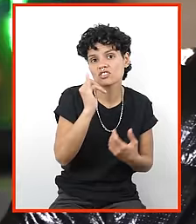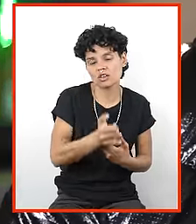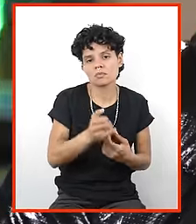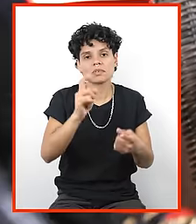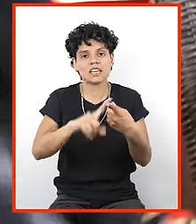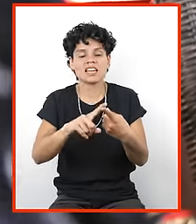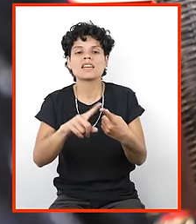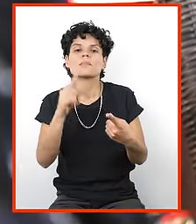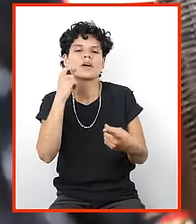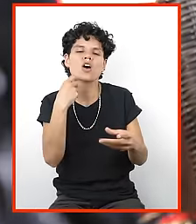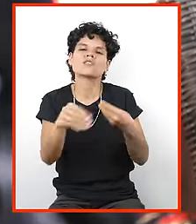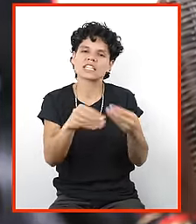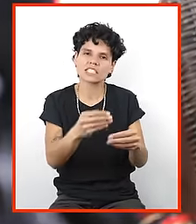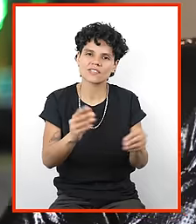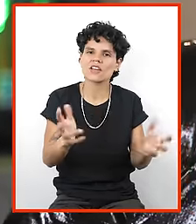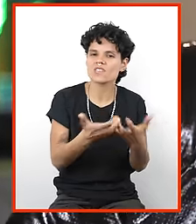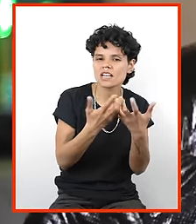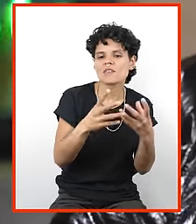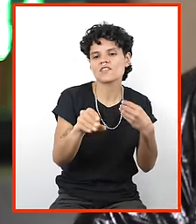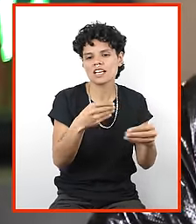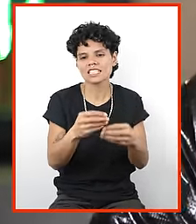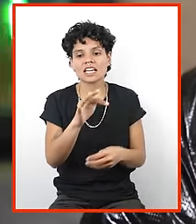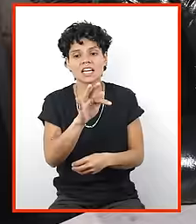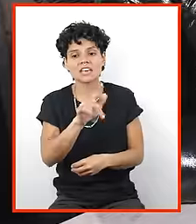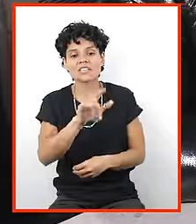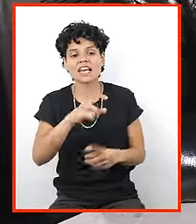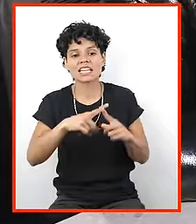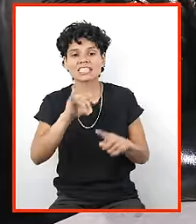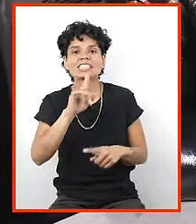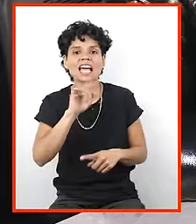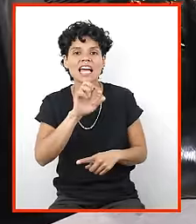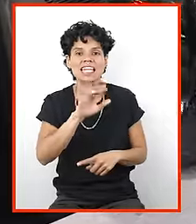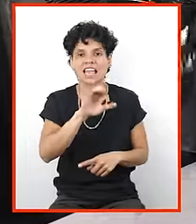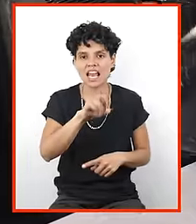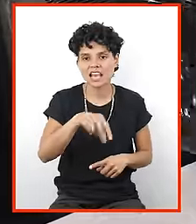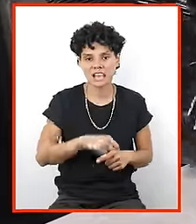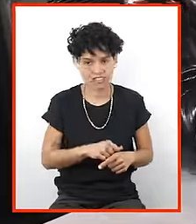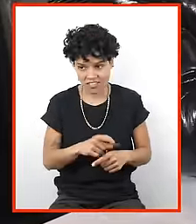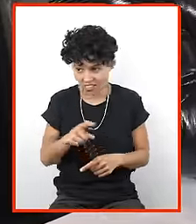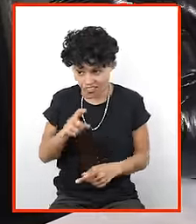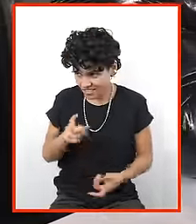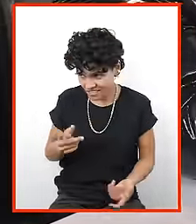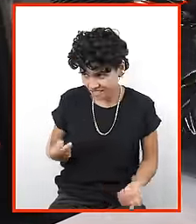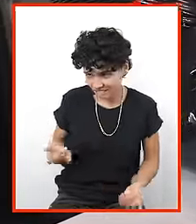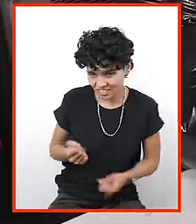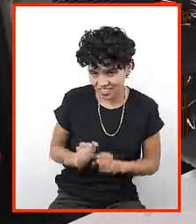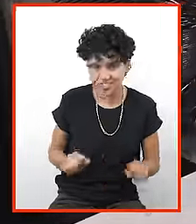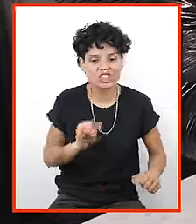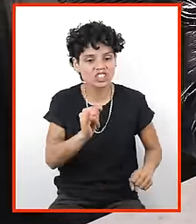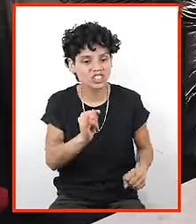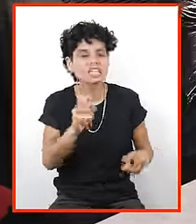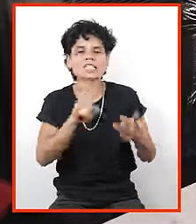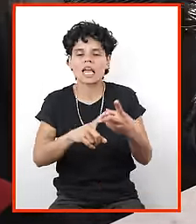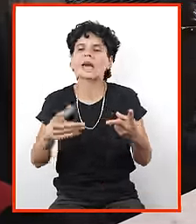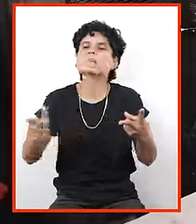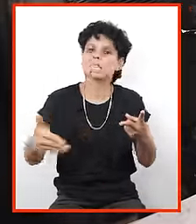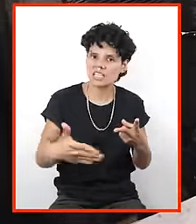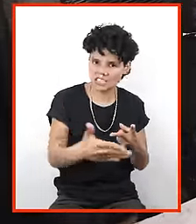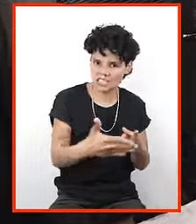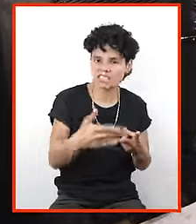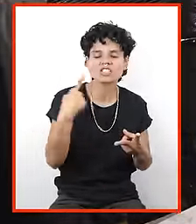Hay gente vegana, flexitariana. No, pero esa cuestión es... No, te acepto